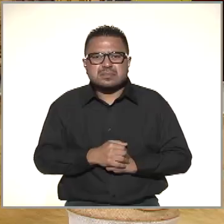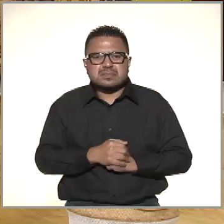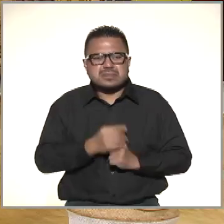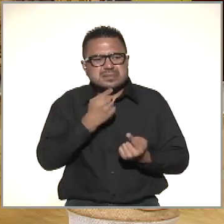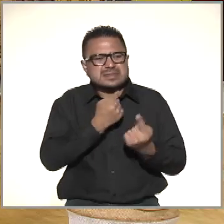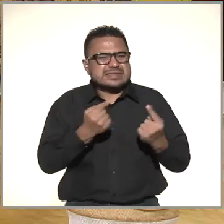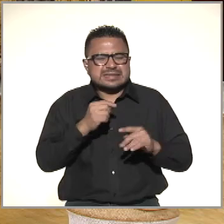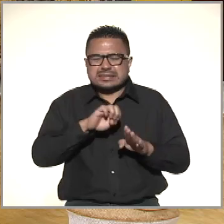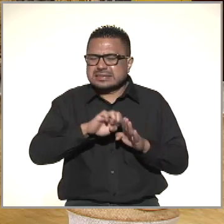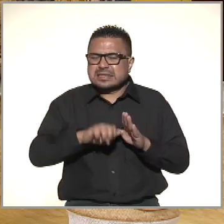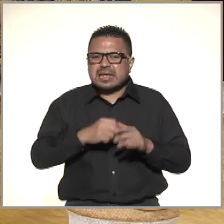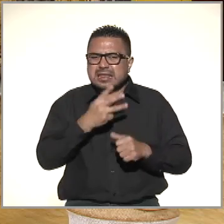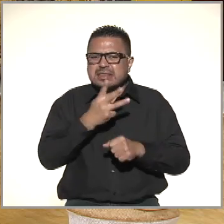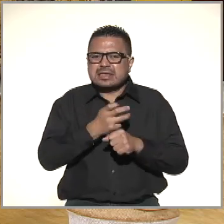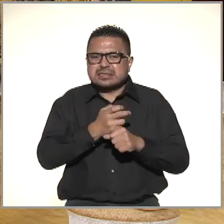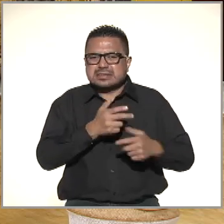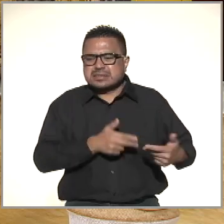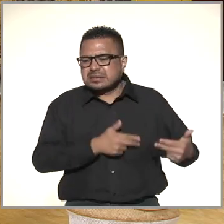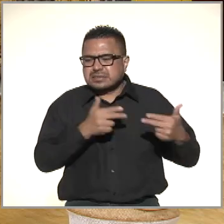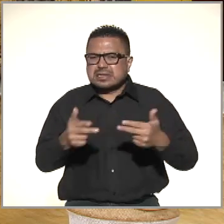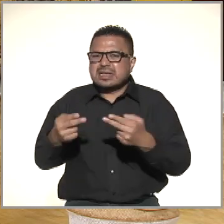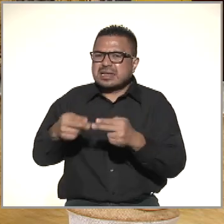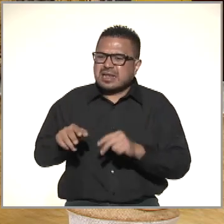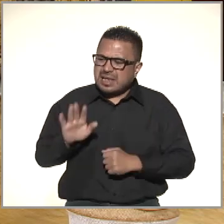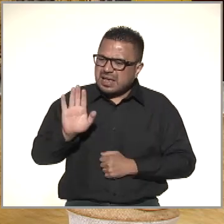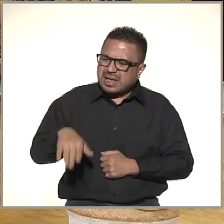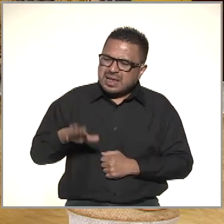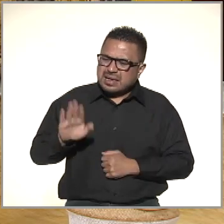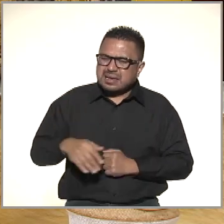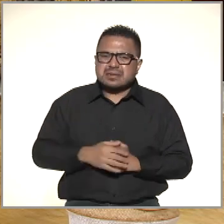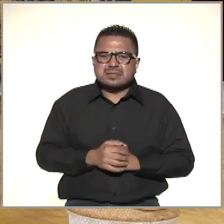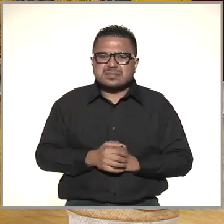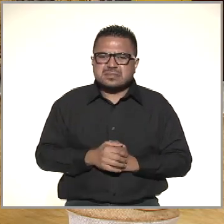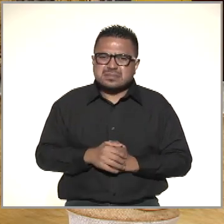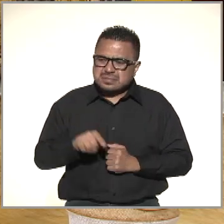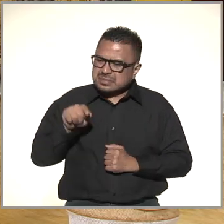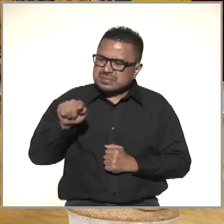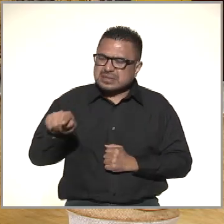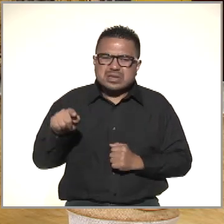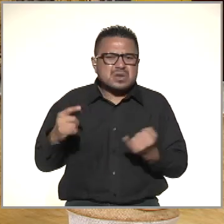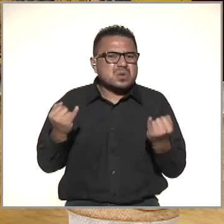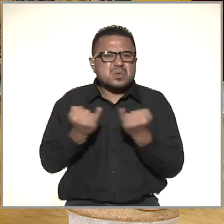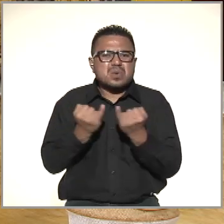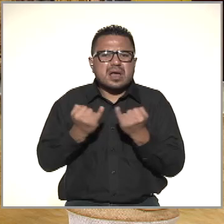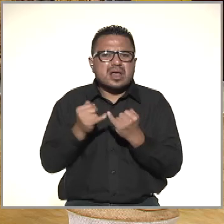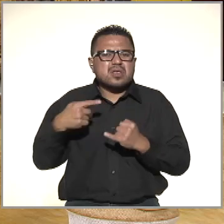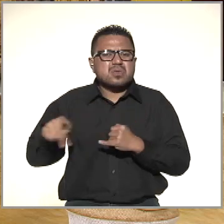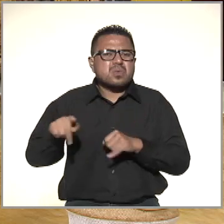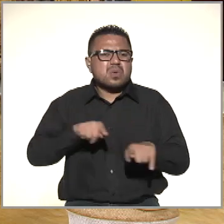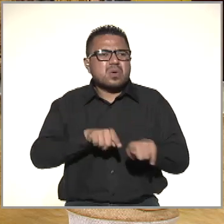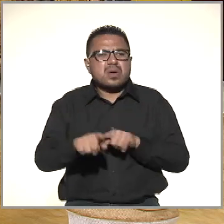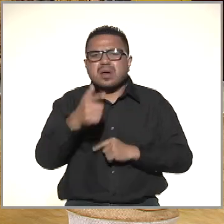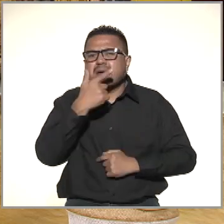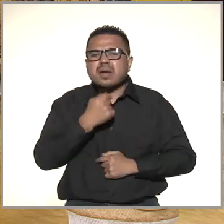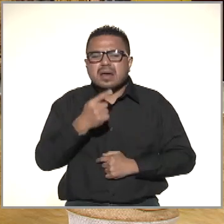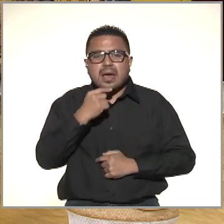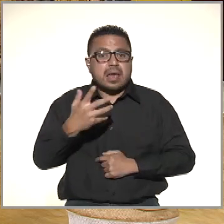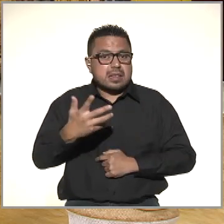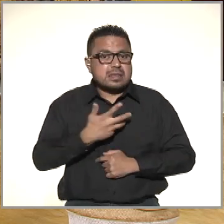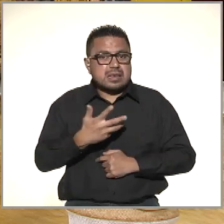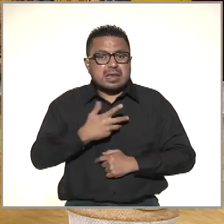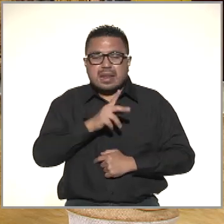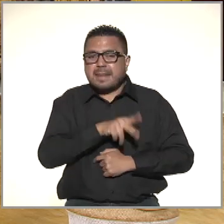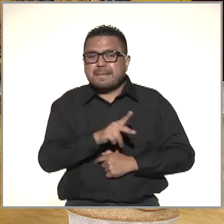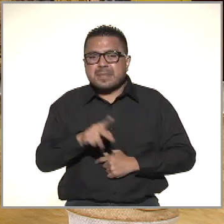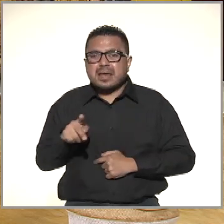¿no? Digamos, la tercera generación, la nieta. Ay, fulanita es igualita a tu hermano. Tiene las